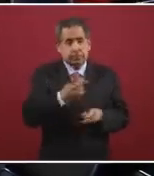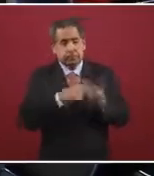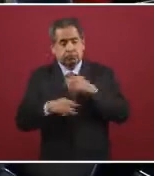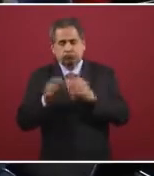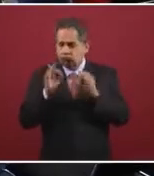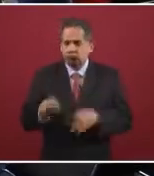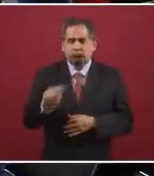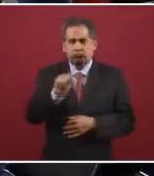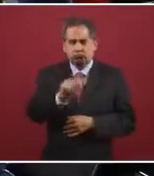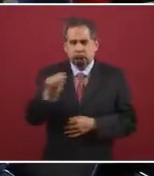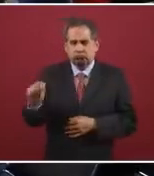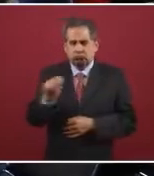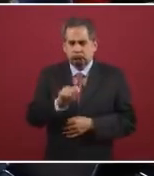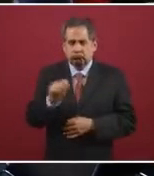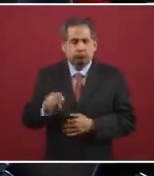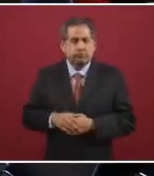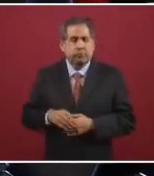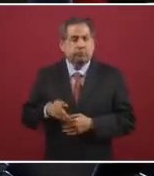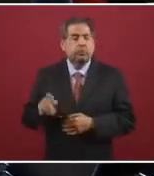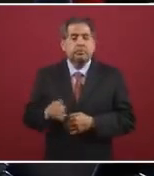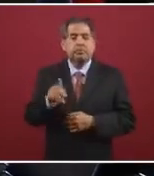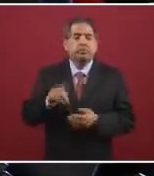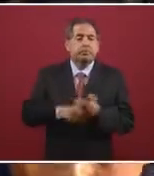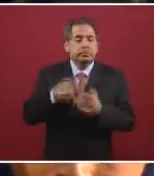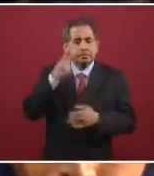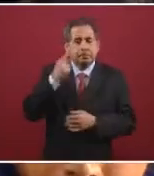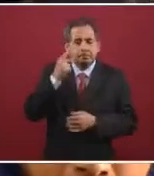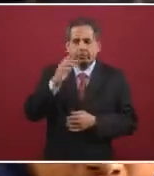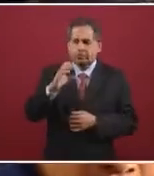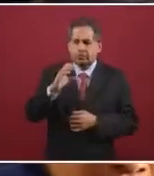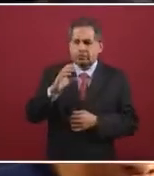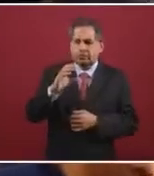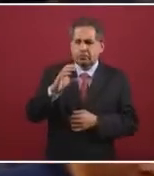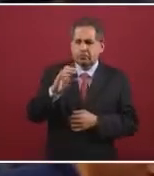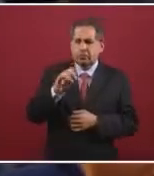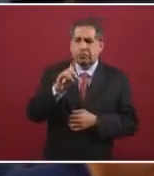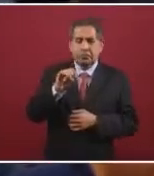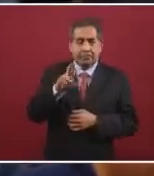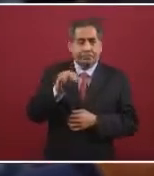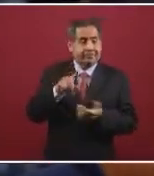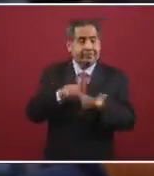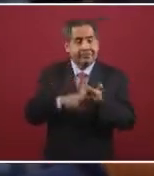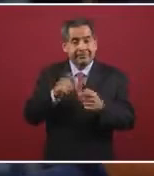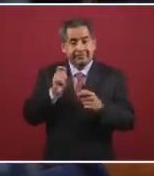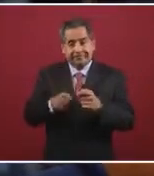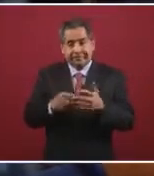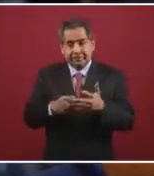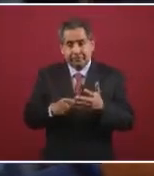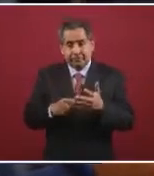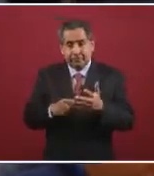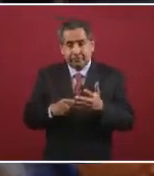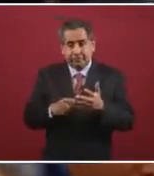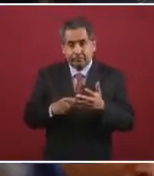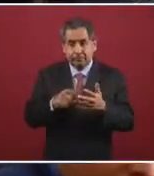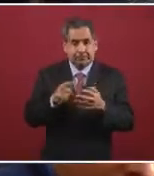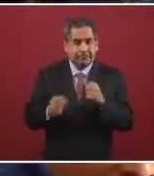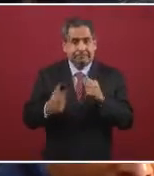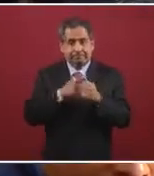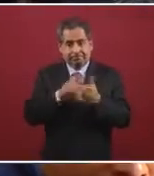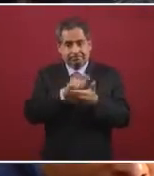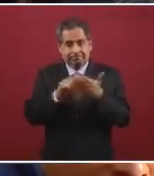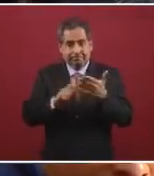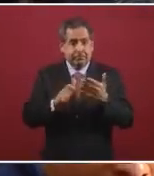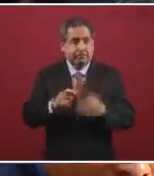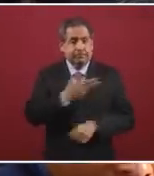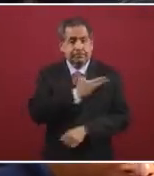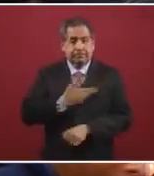señor. Soy de San Pedro de las Colonias, Coahuila, la tierra donde se escribió la sucesión presidencial por el presidente